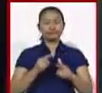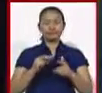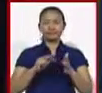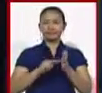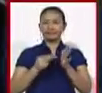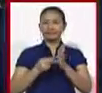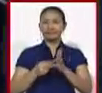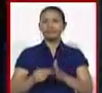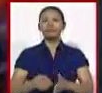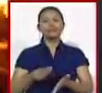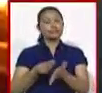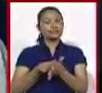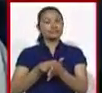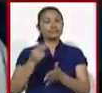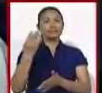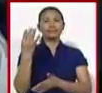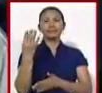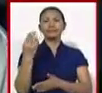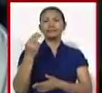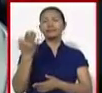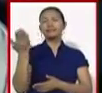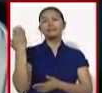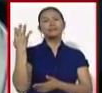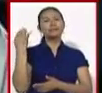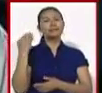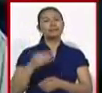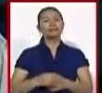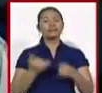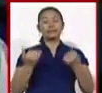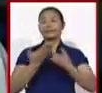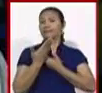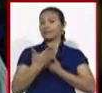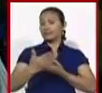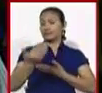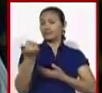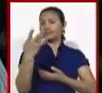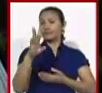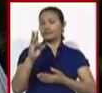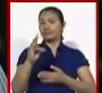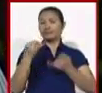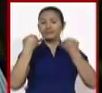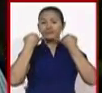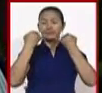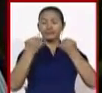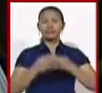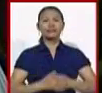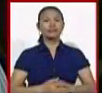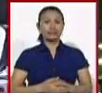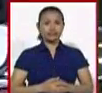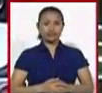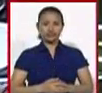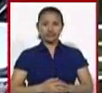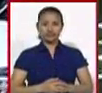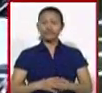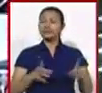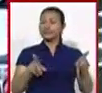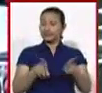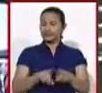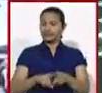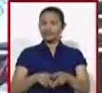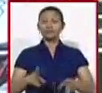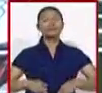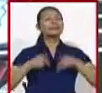que nos están cobrando el 2014... y recién hoy 2017 nos hacen conocer esa medida que ellos están aplicando.